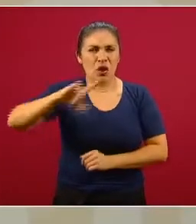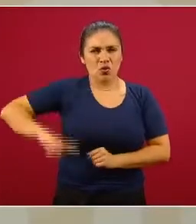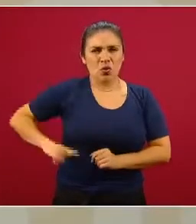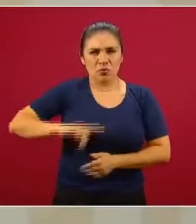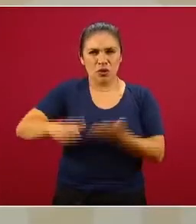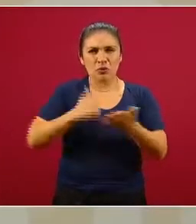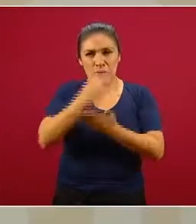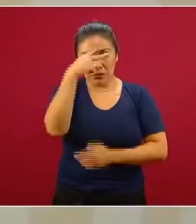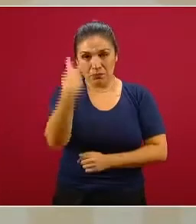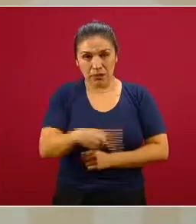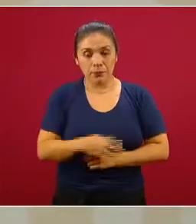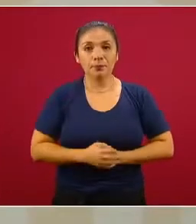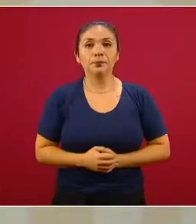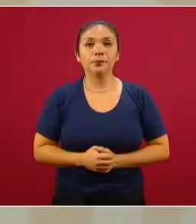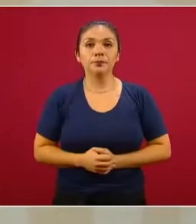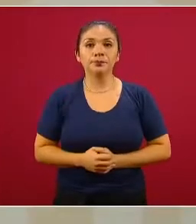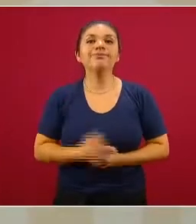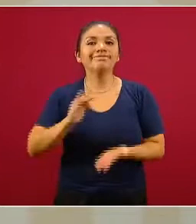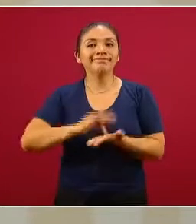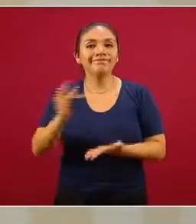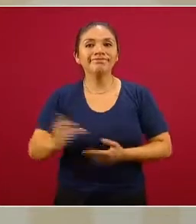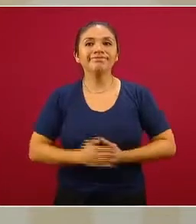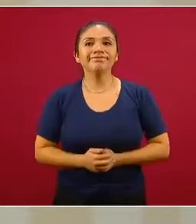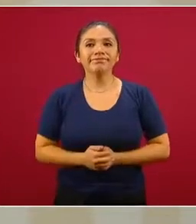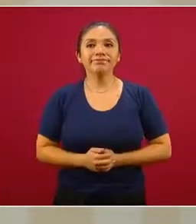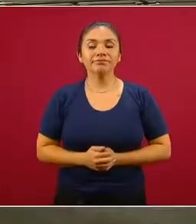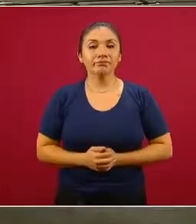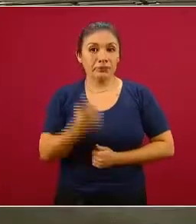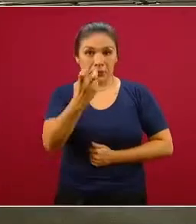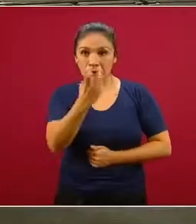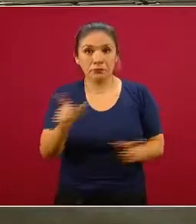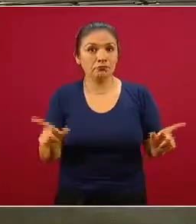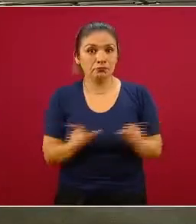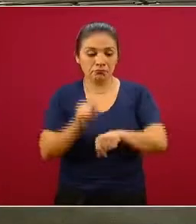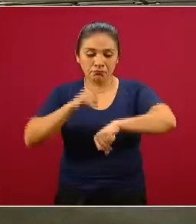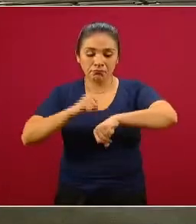Valle de México. Gracias. Creo que